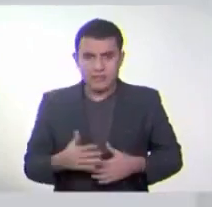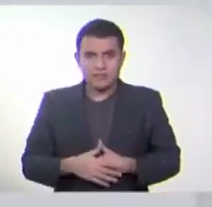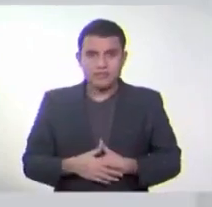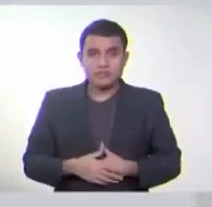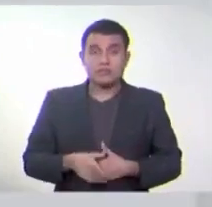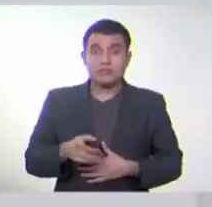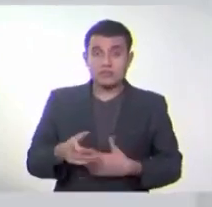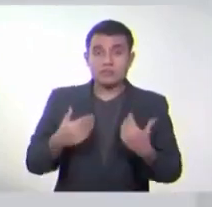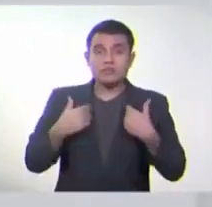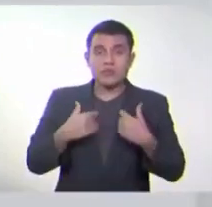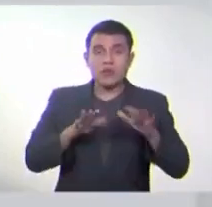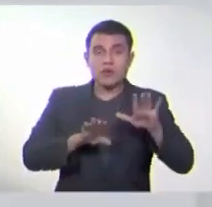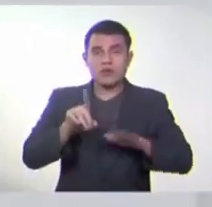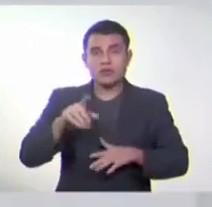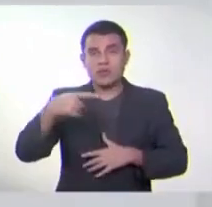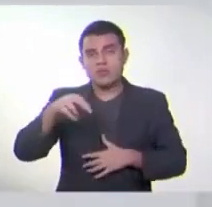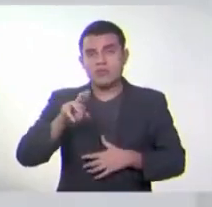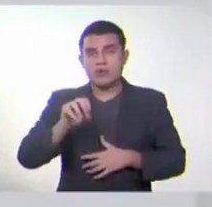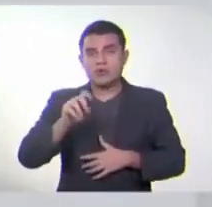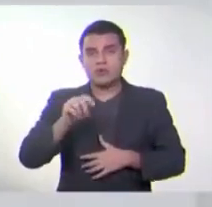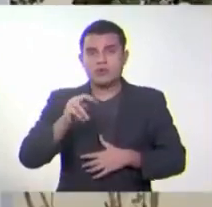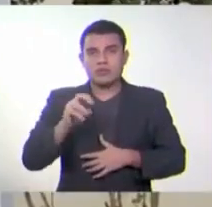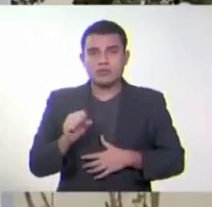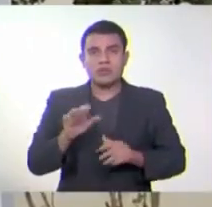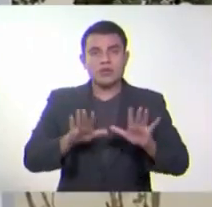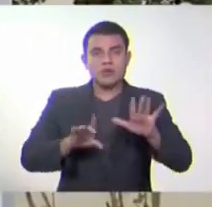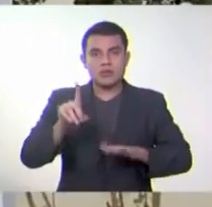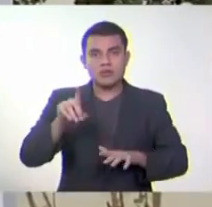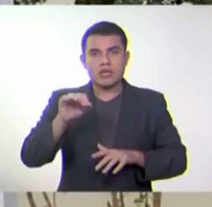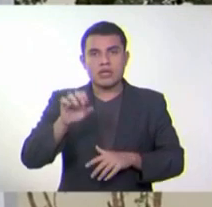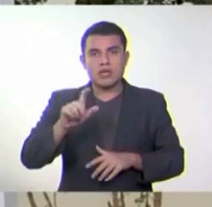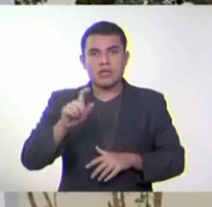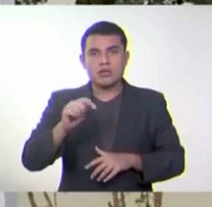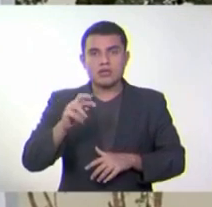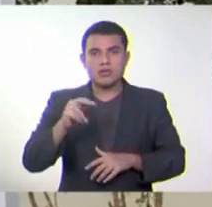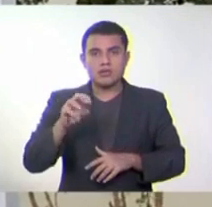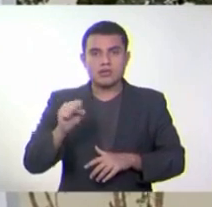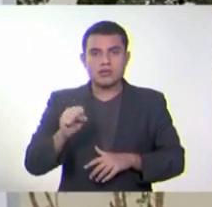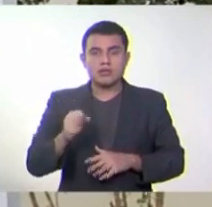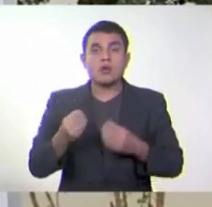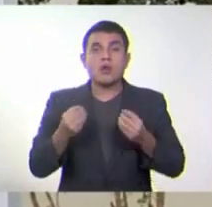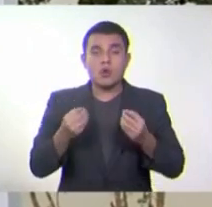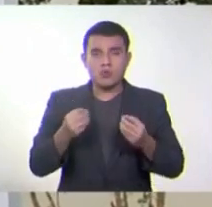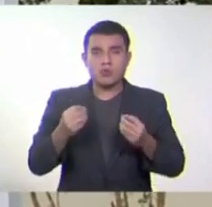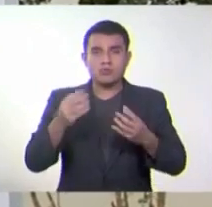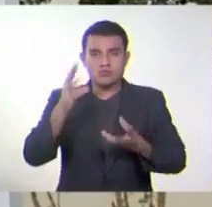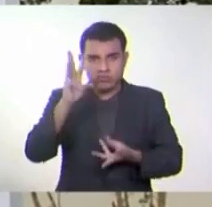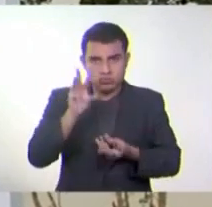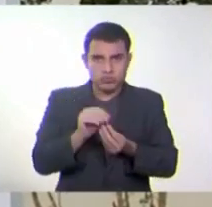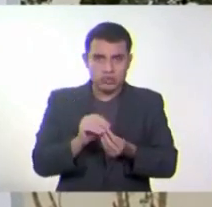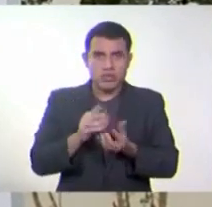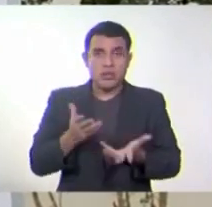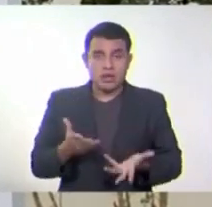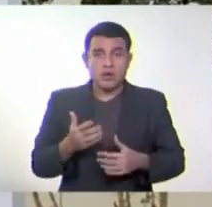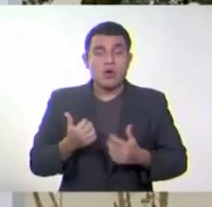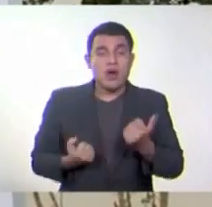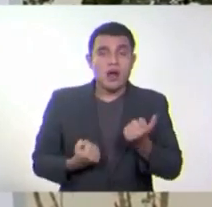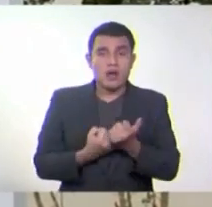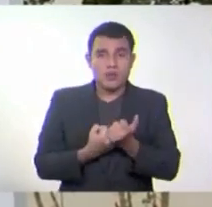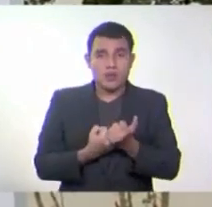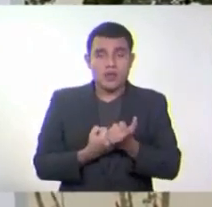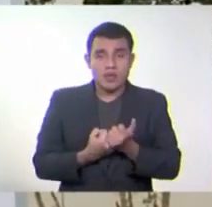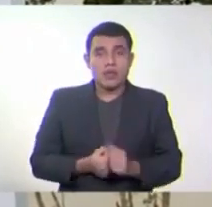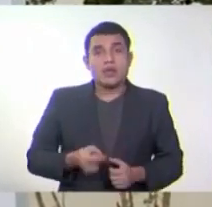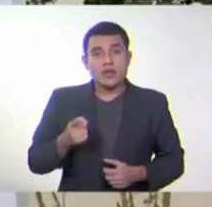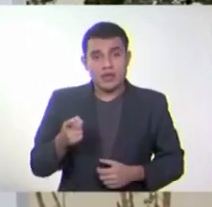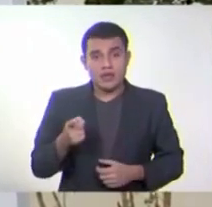tiene 11 protones y 11 electrones. ¿Cómo se desarrolla la configuración electrónica? Con ayuda de esa